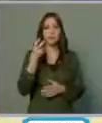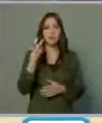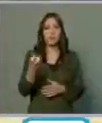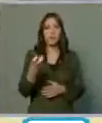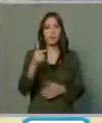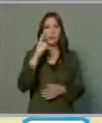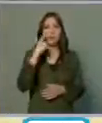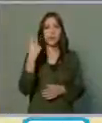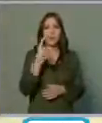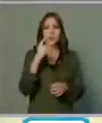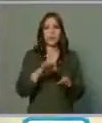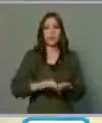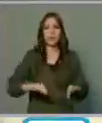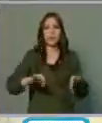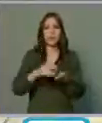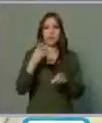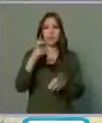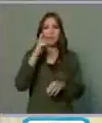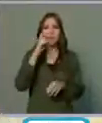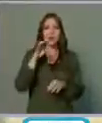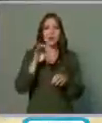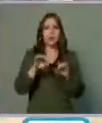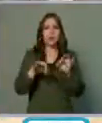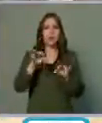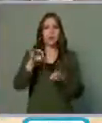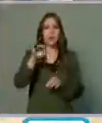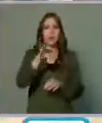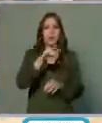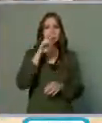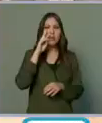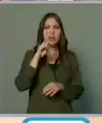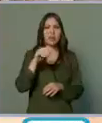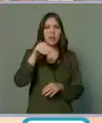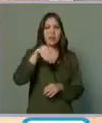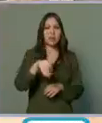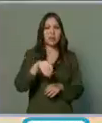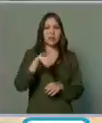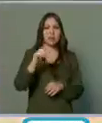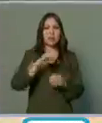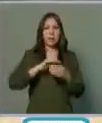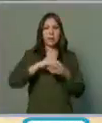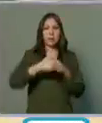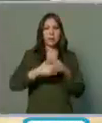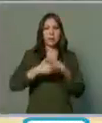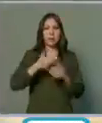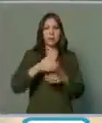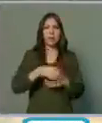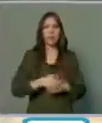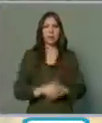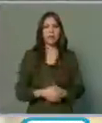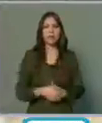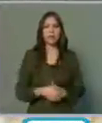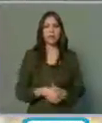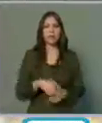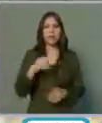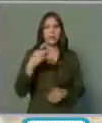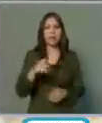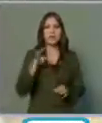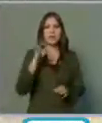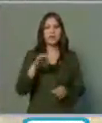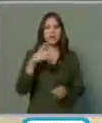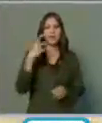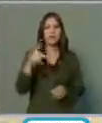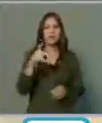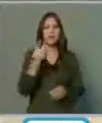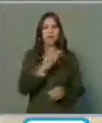característica principal son esas gotitas que nosotros le ponemos en la parte de arriba. Esto es muy tradicional, chef, es